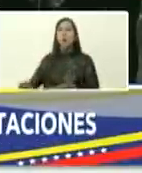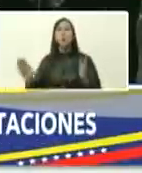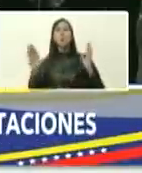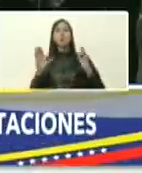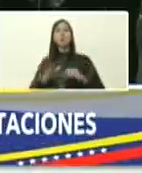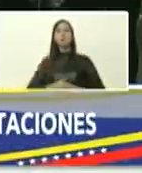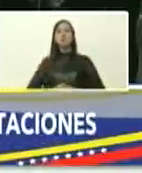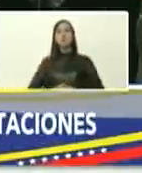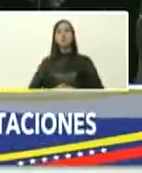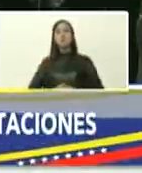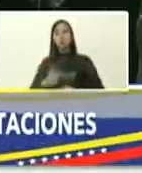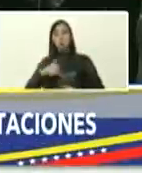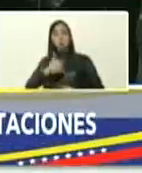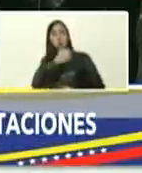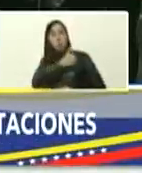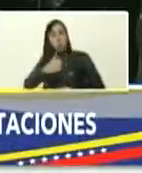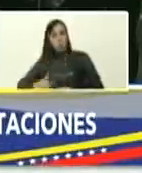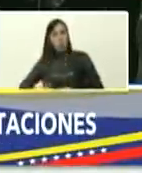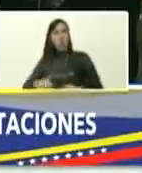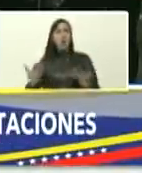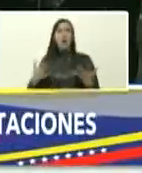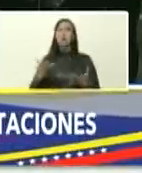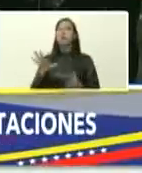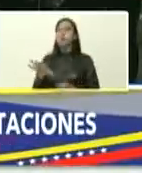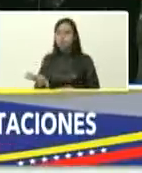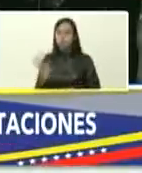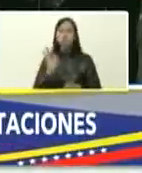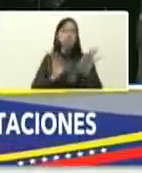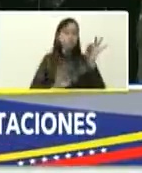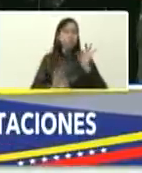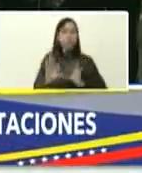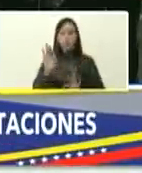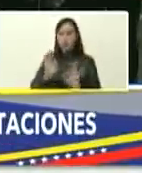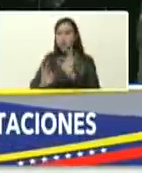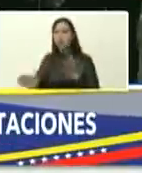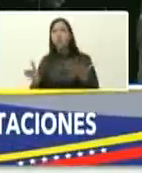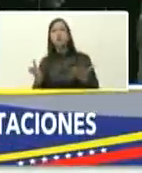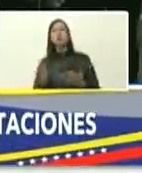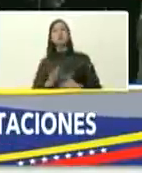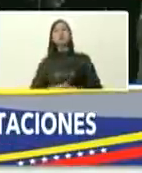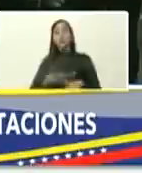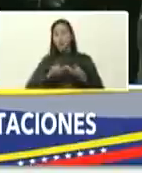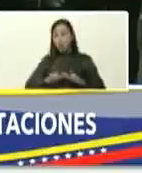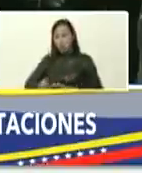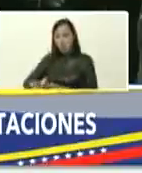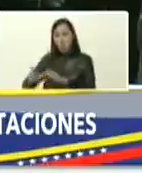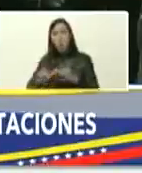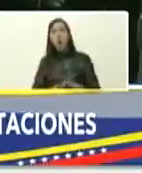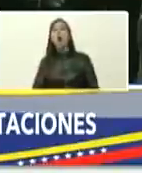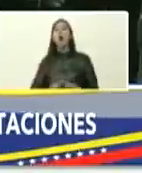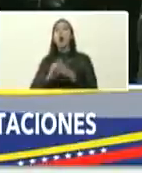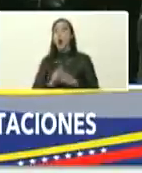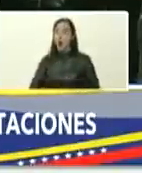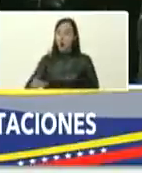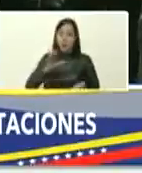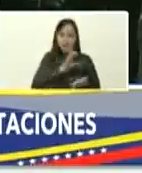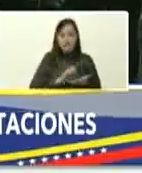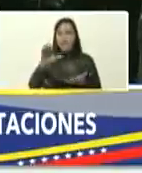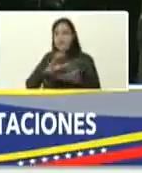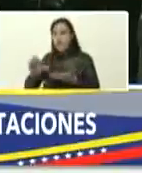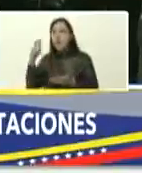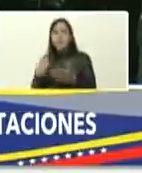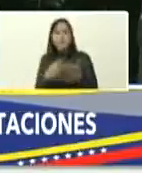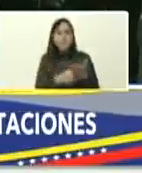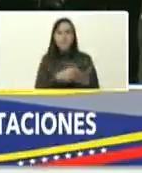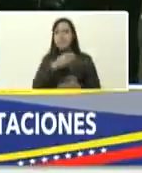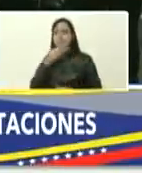de Estado, Nicolás Maduro Moro, agarra en la Hacienda Pública Nacional, invierte eso para pagar